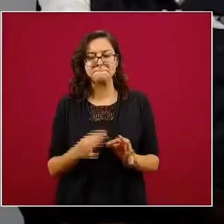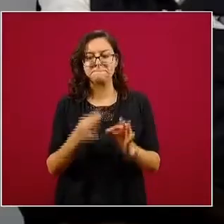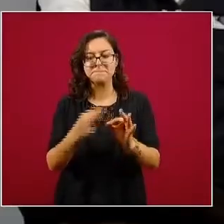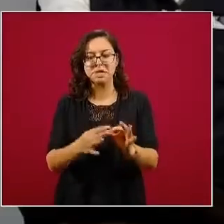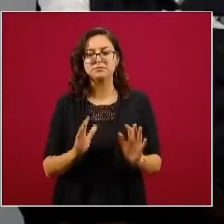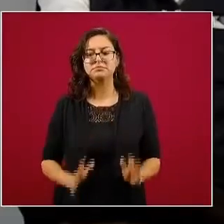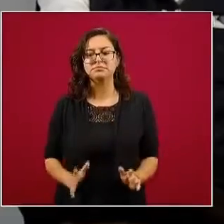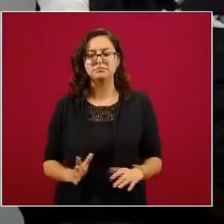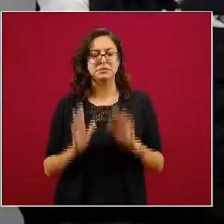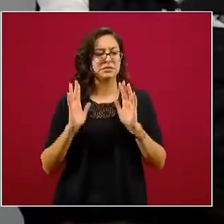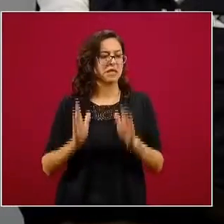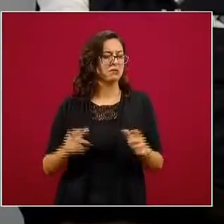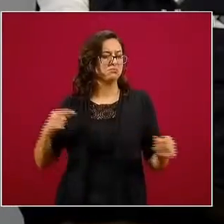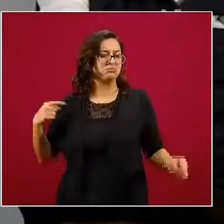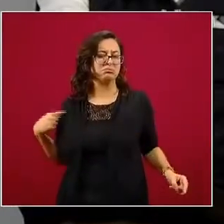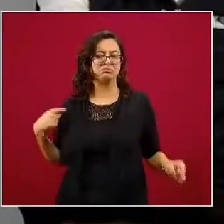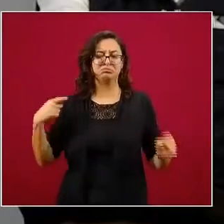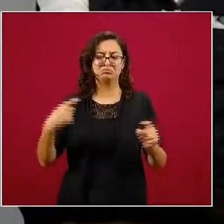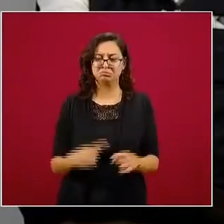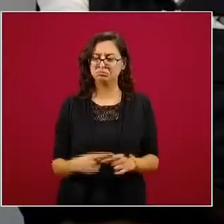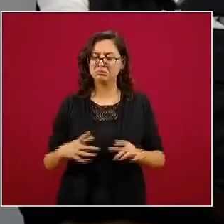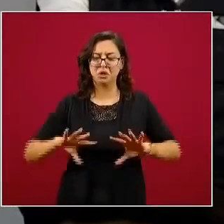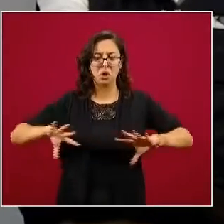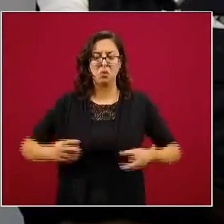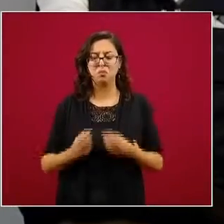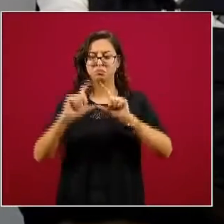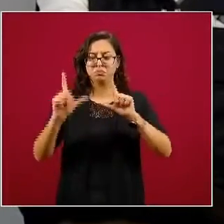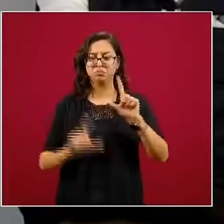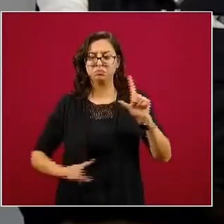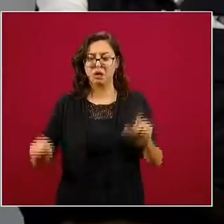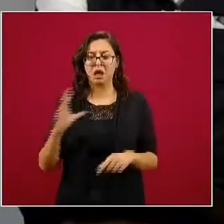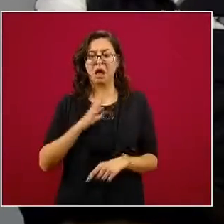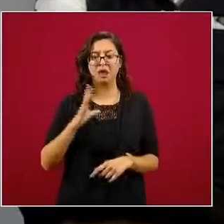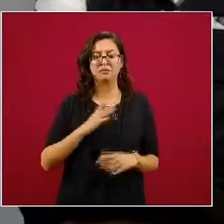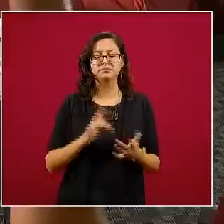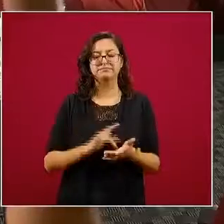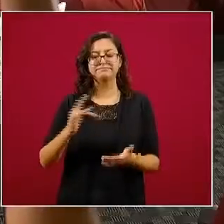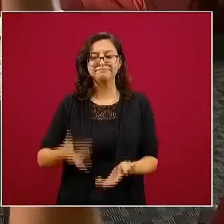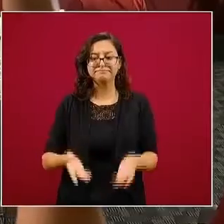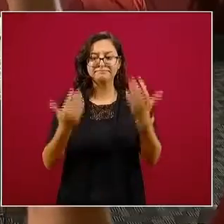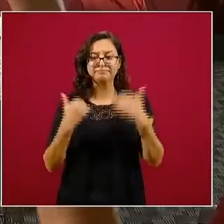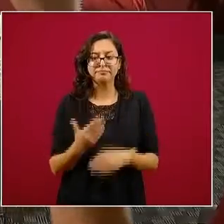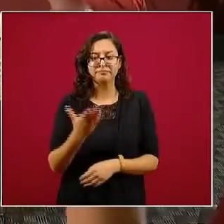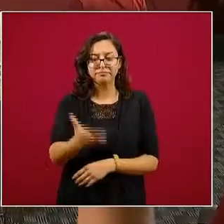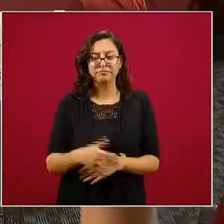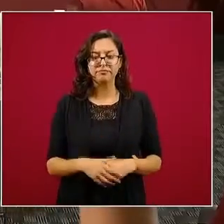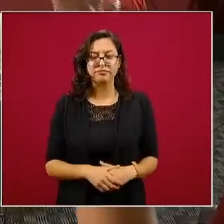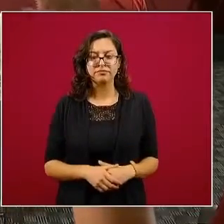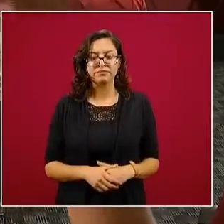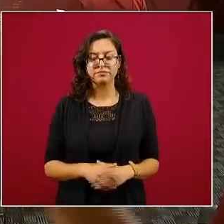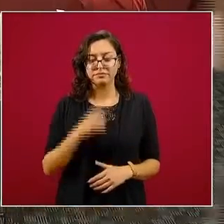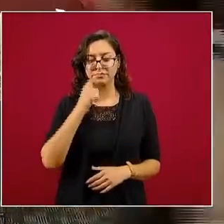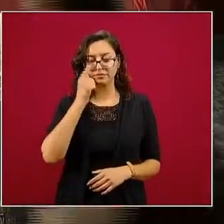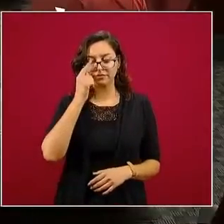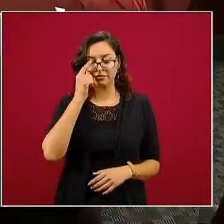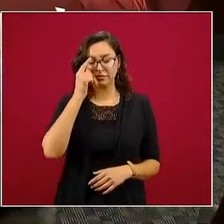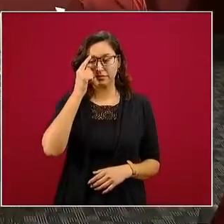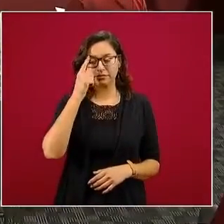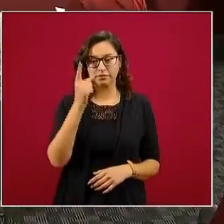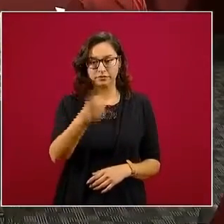Puebla sigue sin entregar los datos a tiempo, en forma, porque sí es muy grande esta diferencia. ¿Cuándo podríamos encontrar